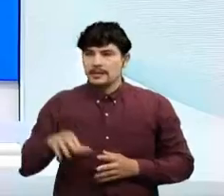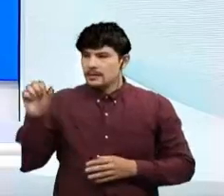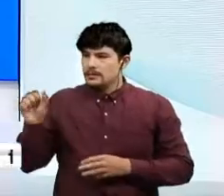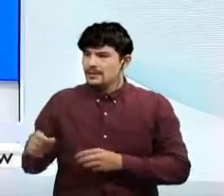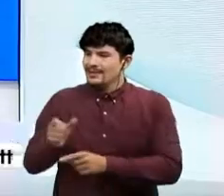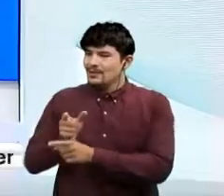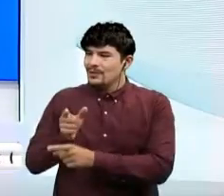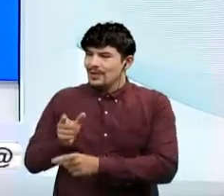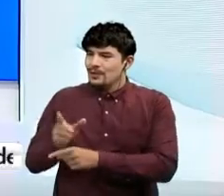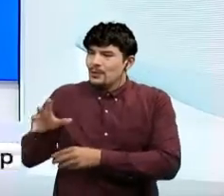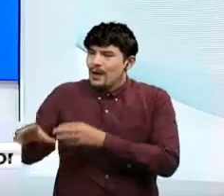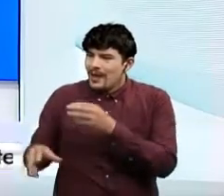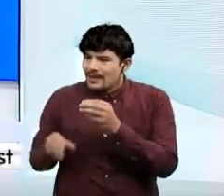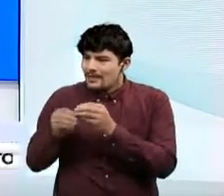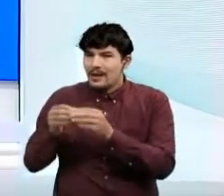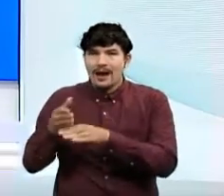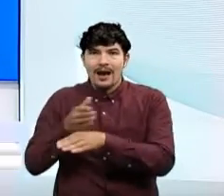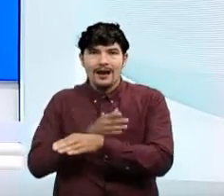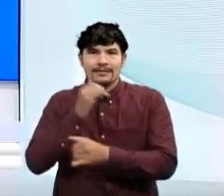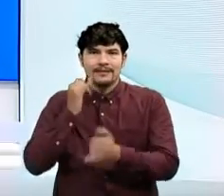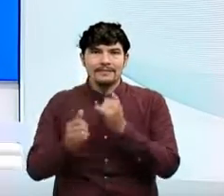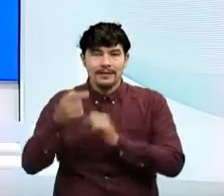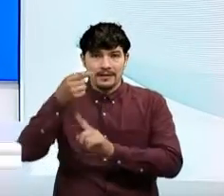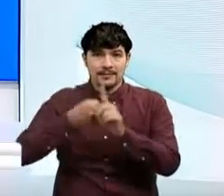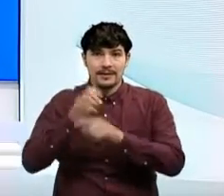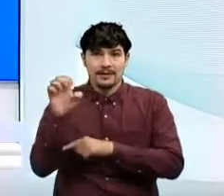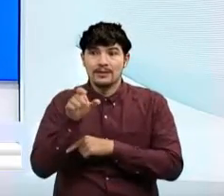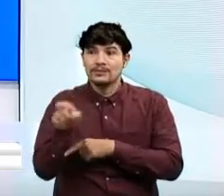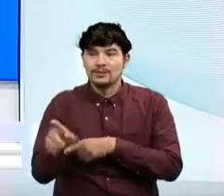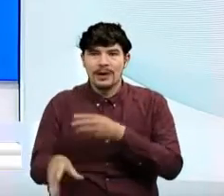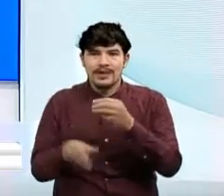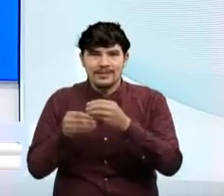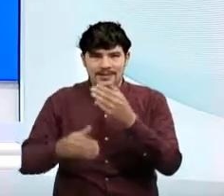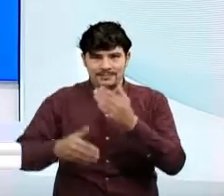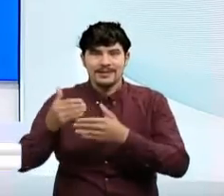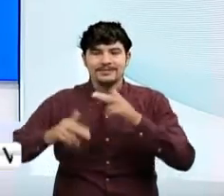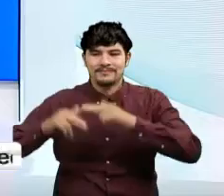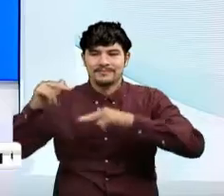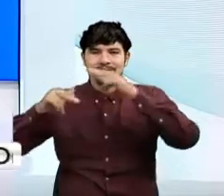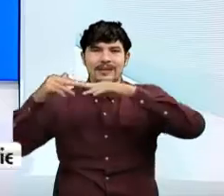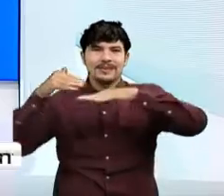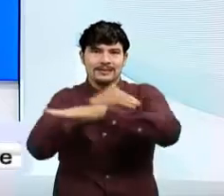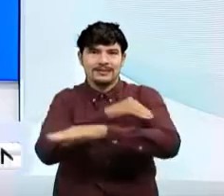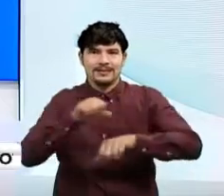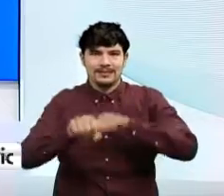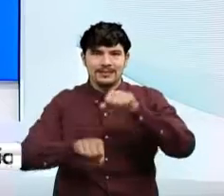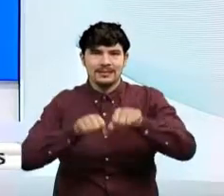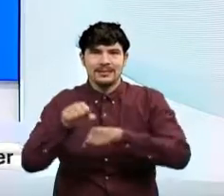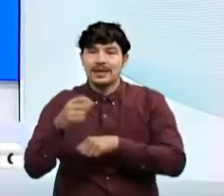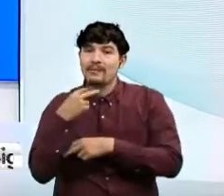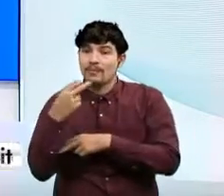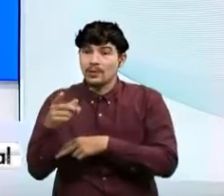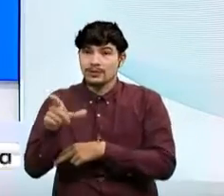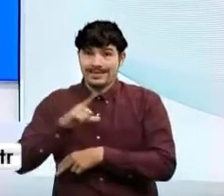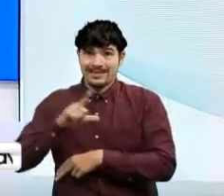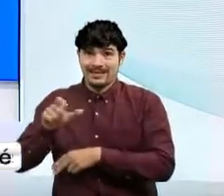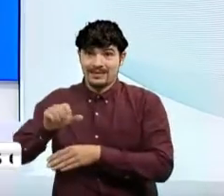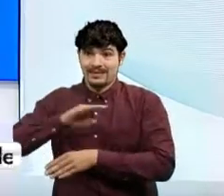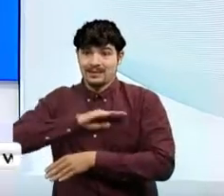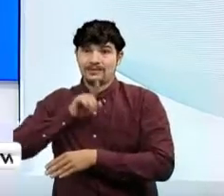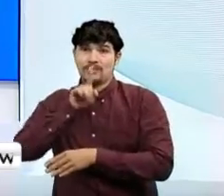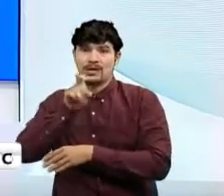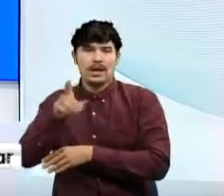es que a propósito antes de finalizar el mes de enero iniciarán las obras de la construcción de la cicloruta según voceros de la alcaldía de bucaramanga